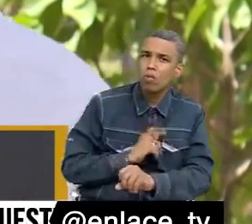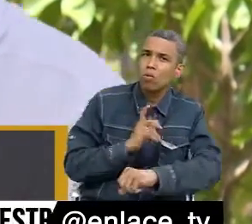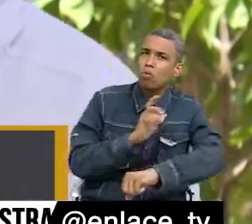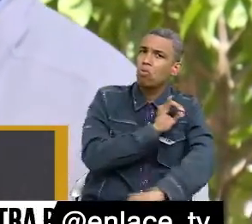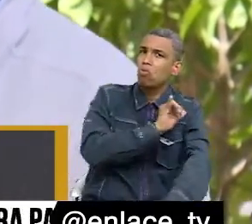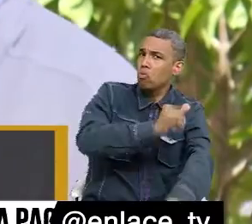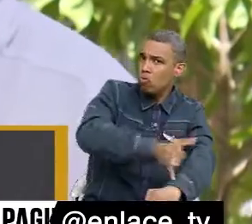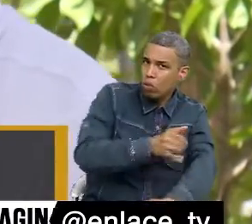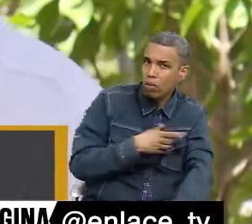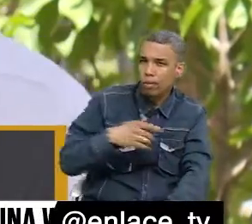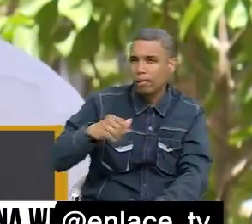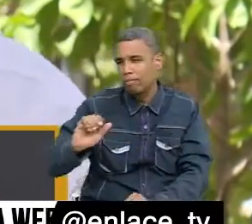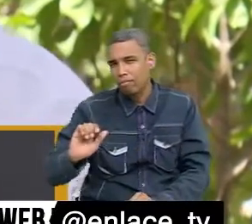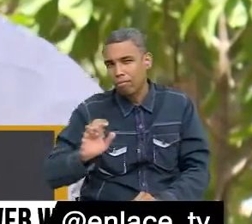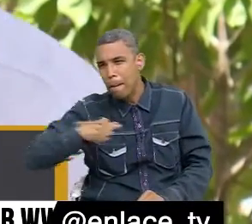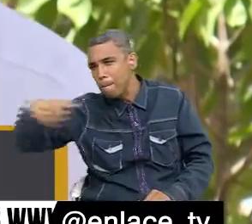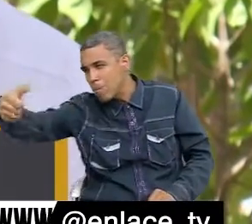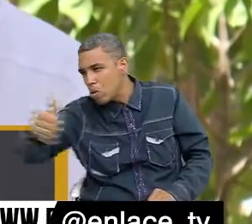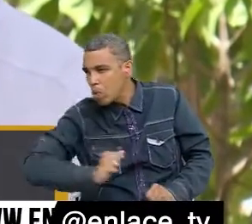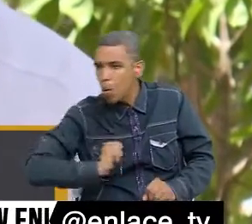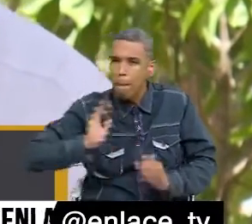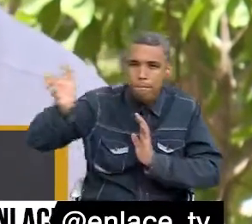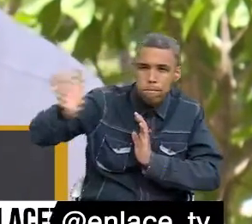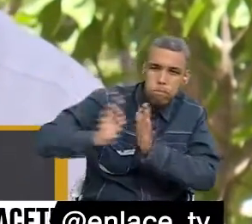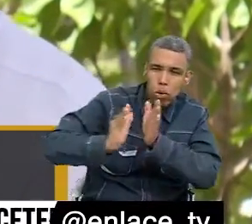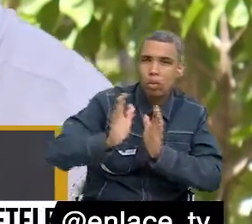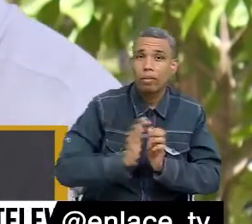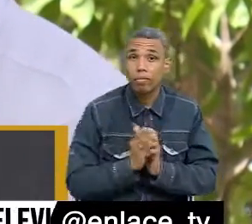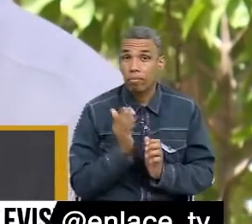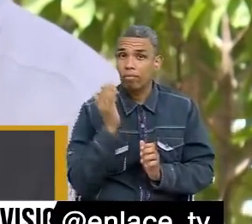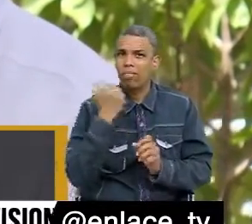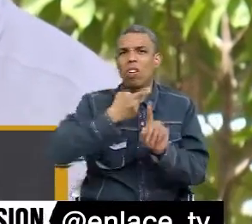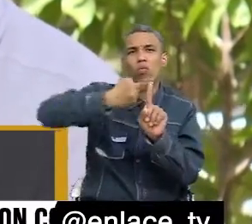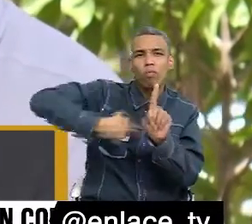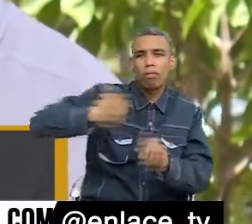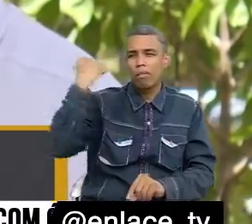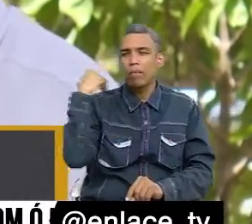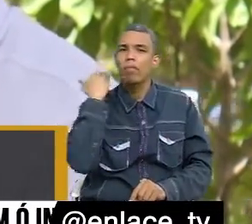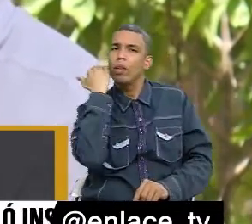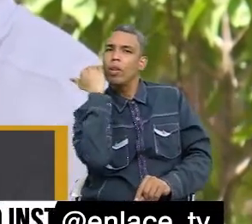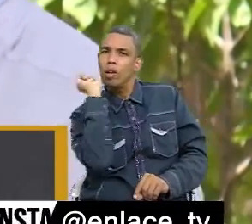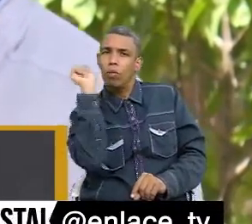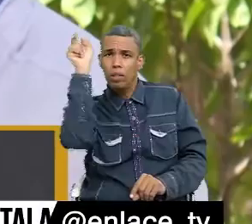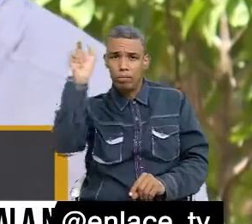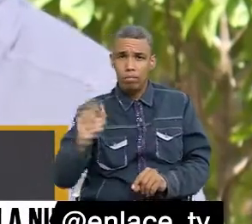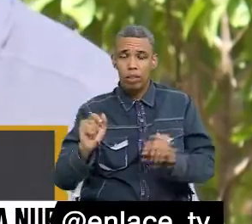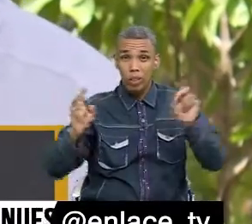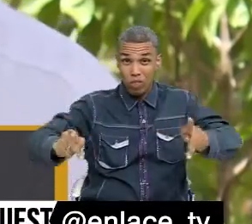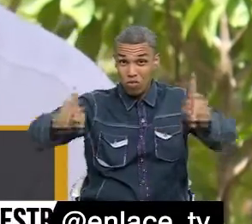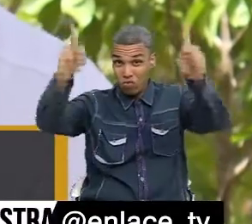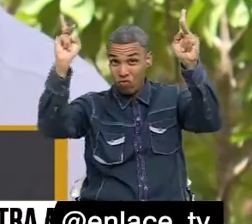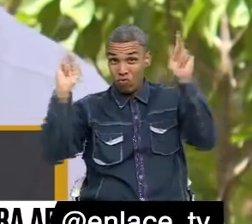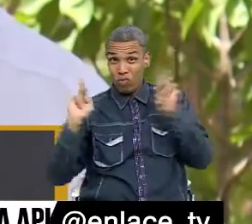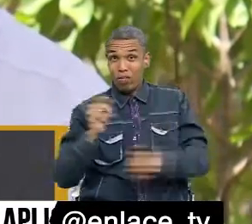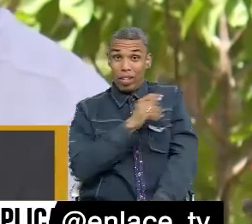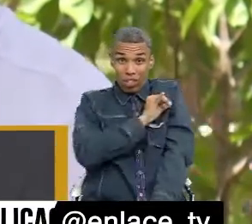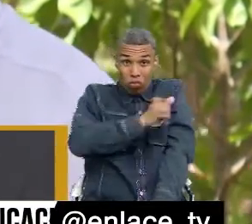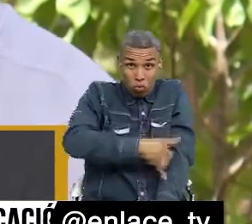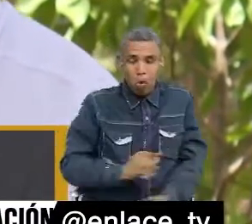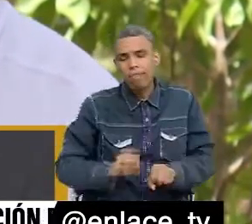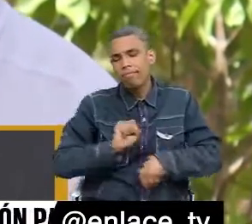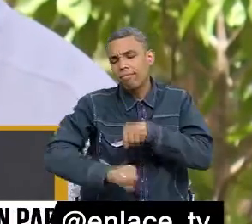Bueno, hace un mes a una compañera le hurtaron su bicicleta subiendo del puente Gaviria vía Yondo, y el